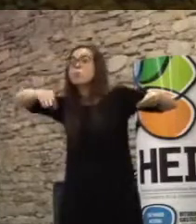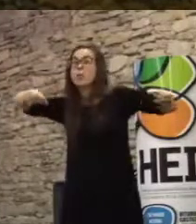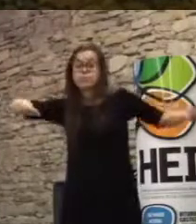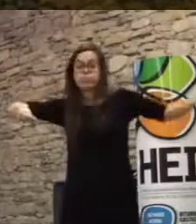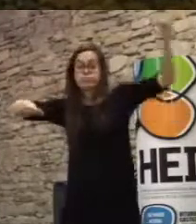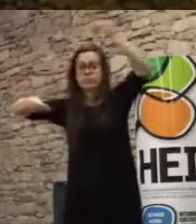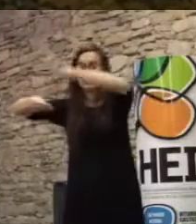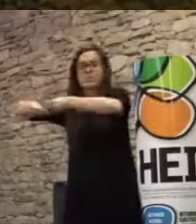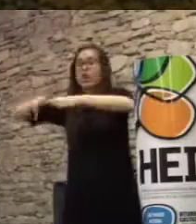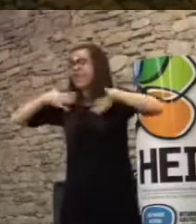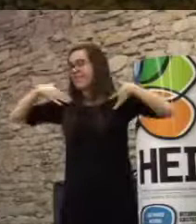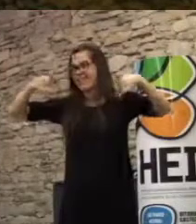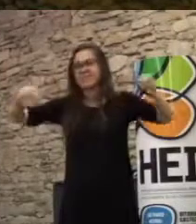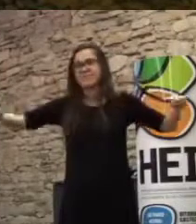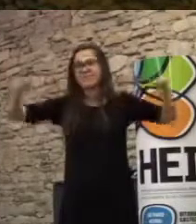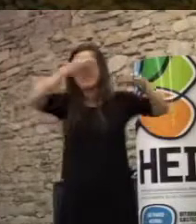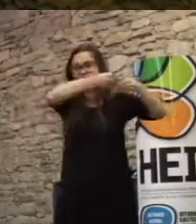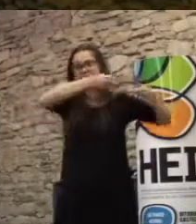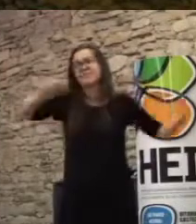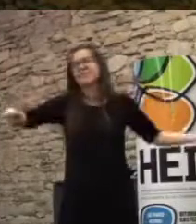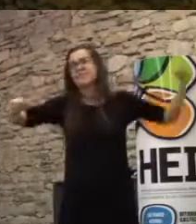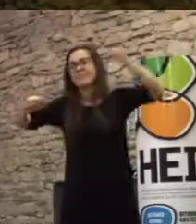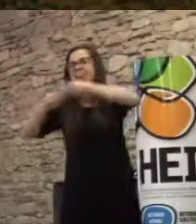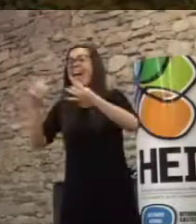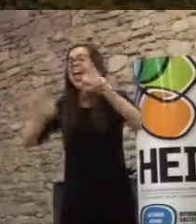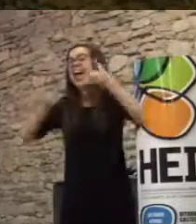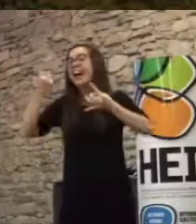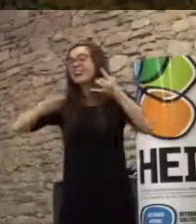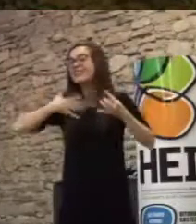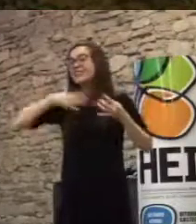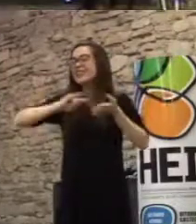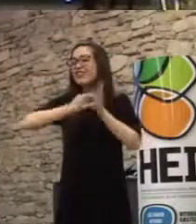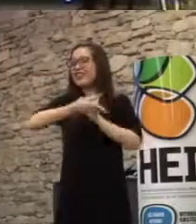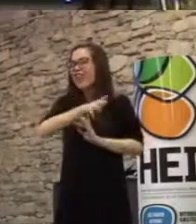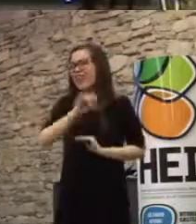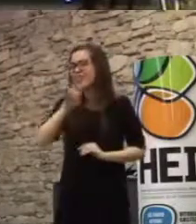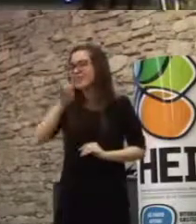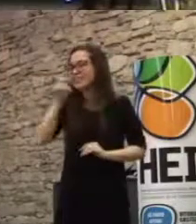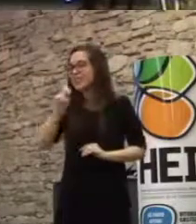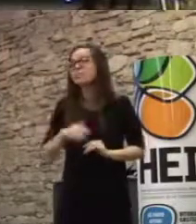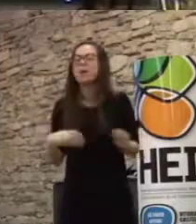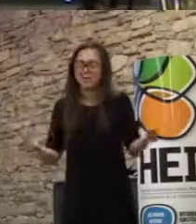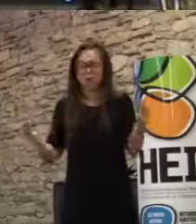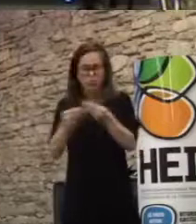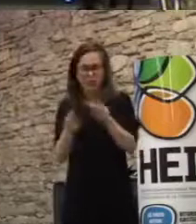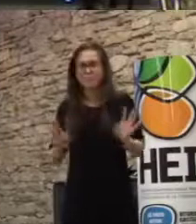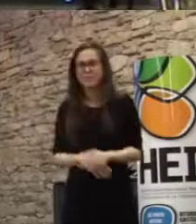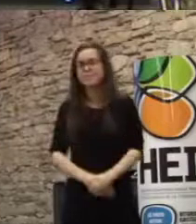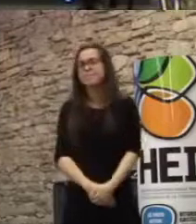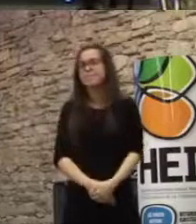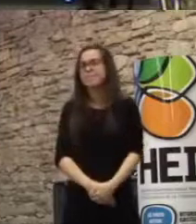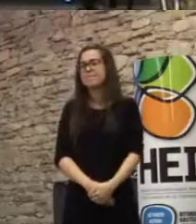izquierda lo que vosotros queráis aún no se saldrá y otros no me preguntáis nos juntamos todos juntos ahí